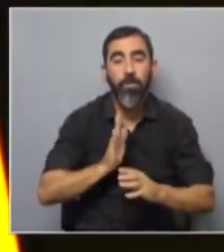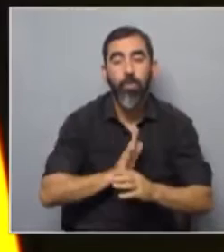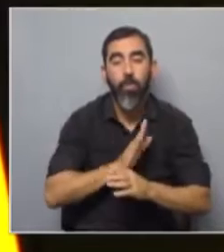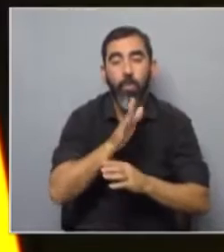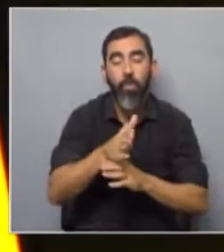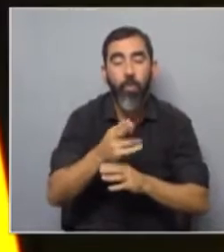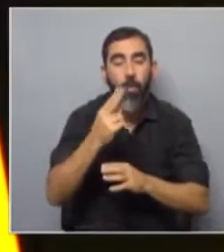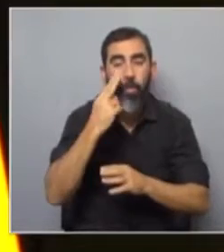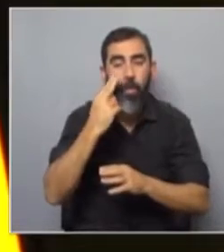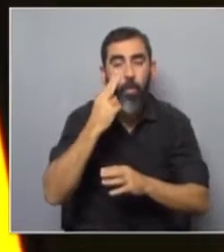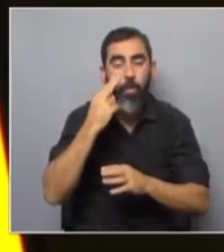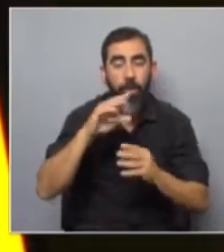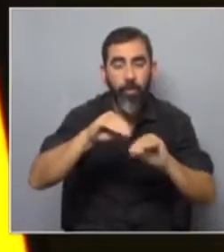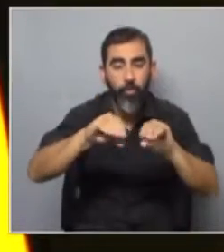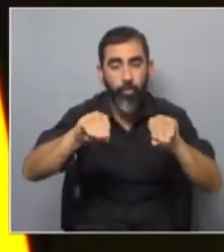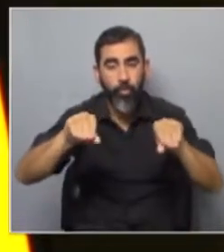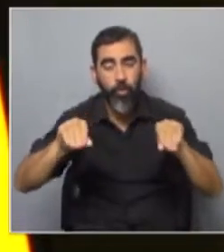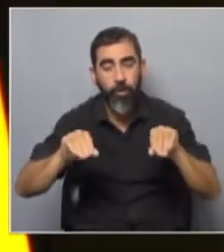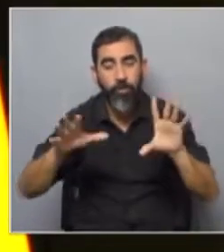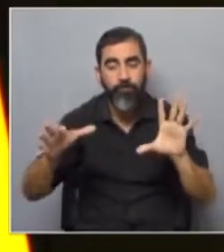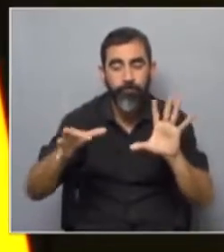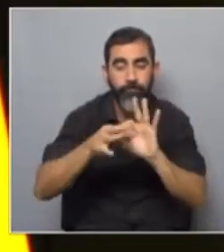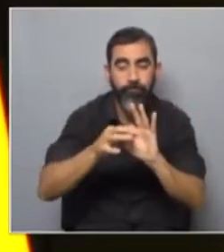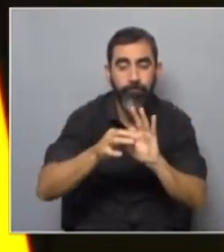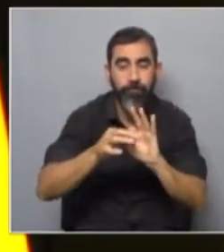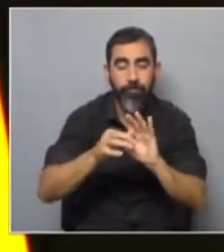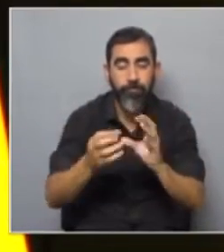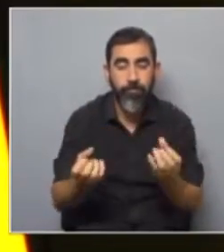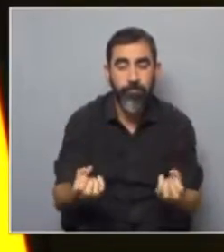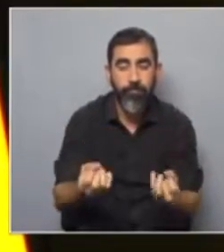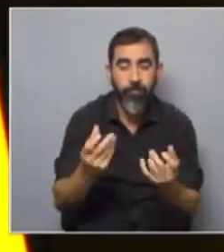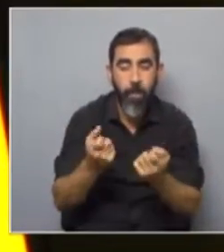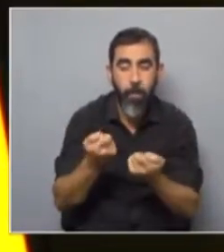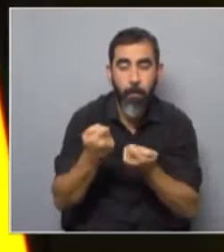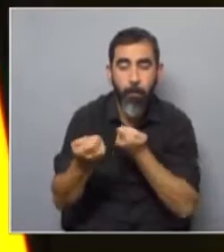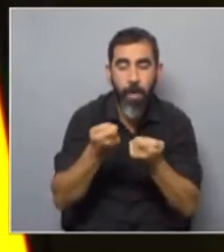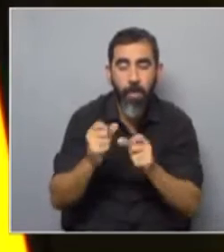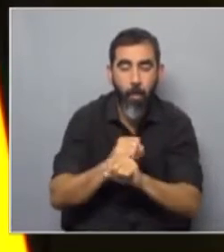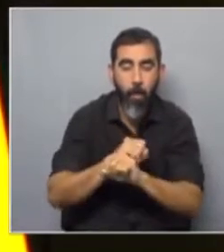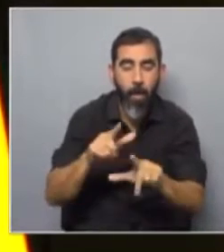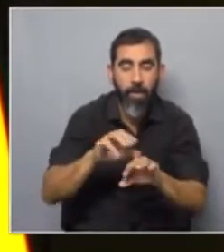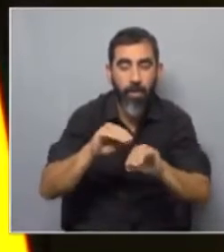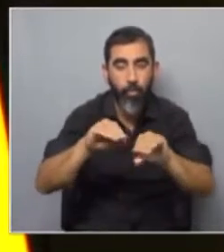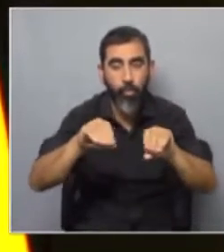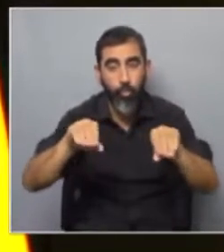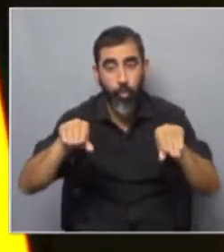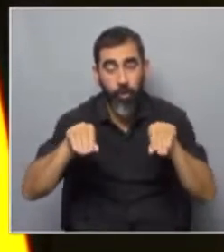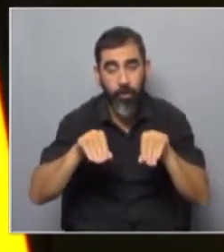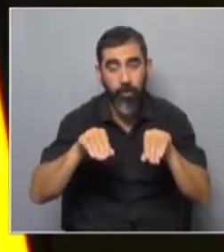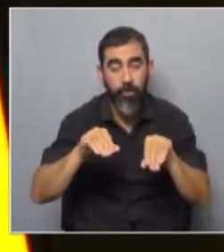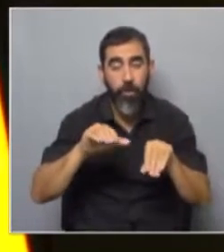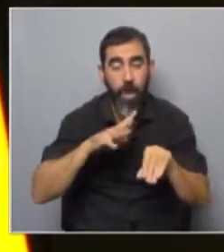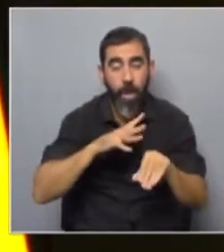a los problemas de suelo en Uruguay vinculados muchas veces con erosión, con mal manejo de suelos, uno está ante un